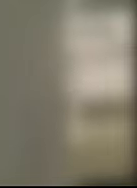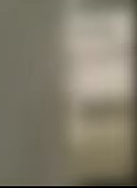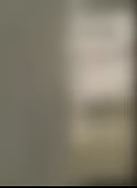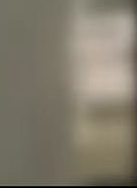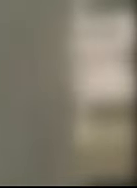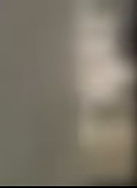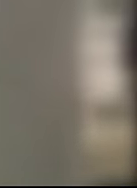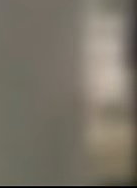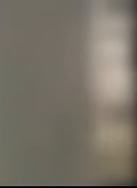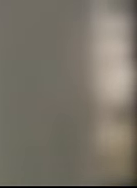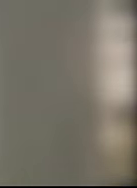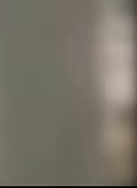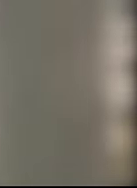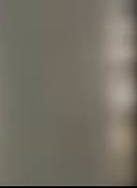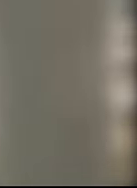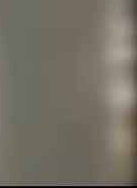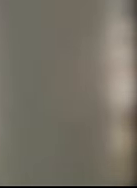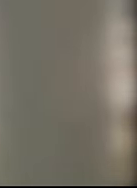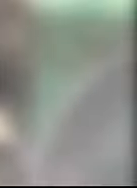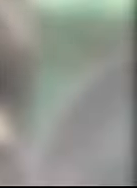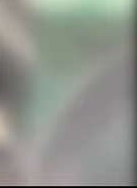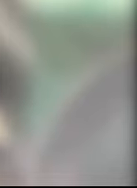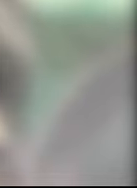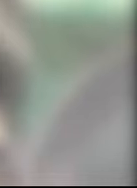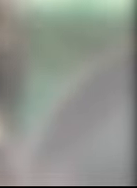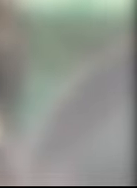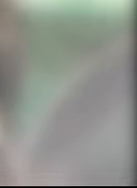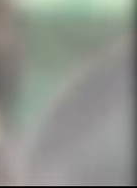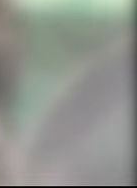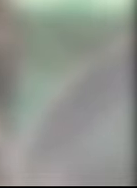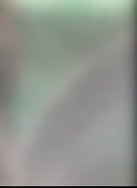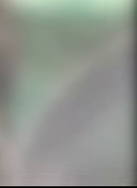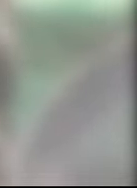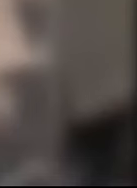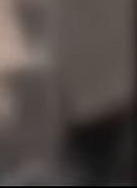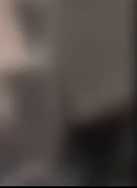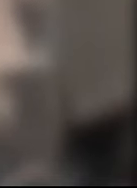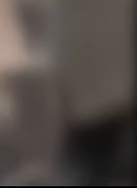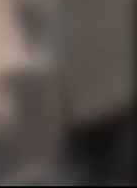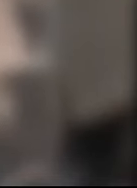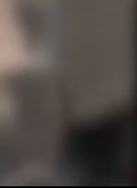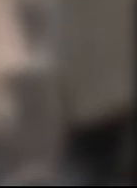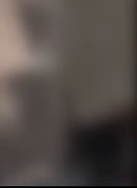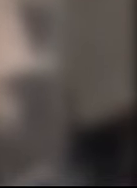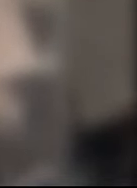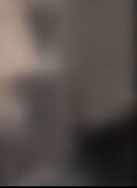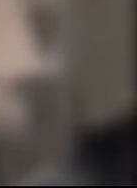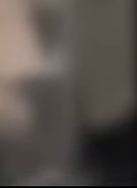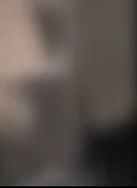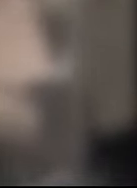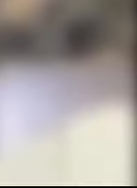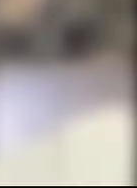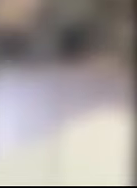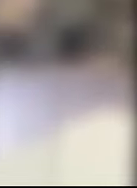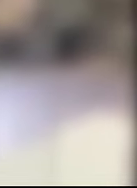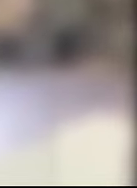humano en caso de que se encuentre con el virus real. El área técnica de Anvisa aseguró que identificó diversas incertidumbres en relación a la